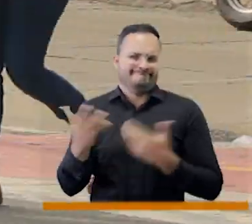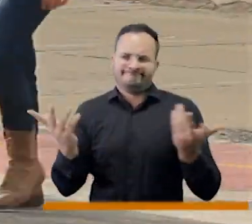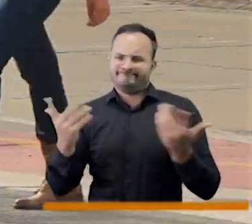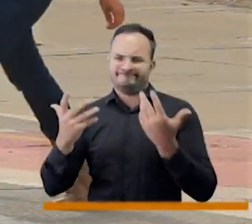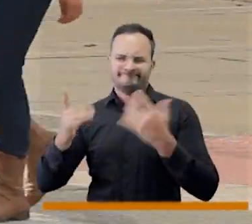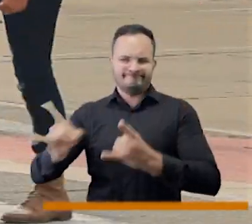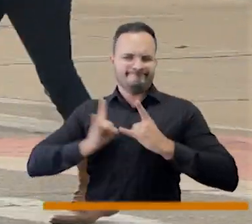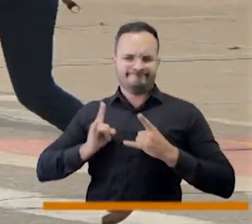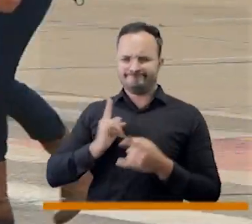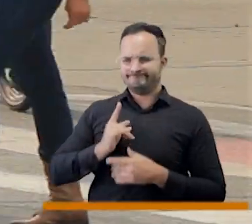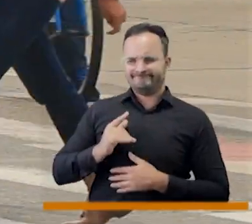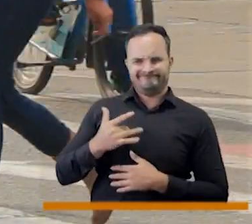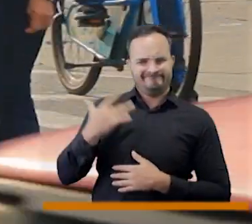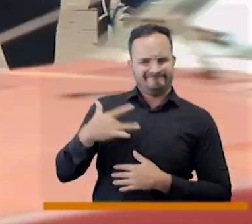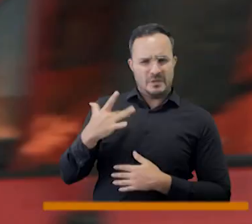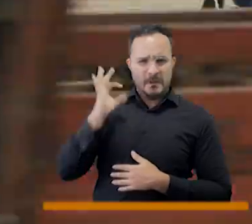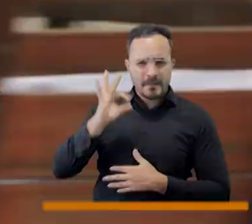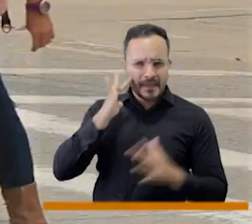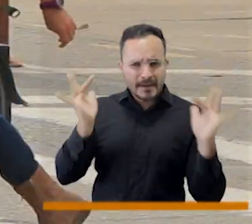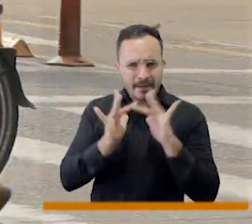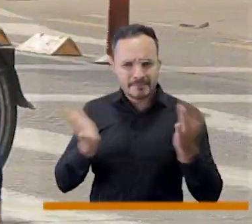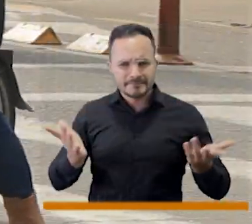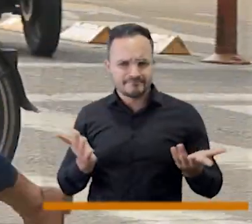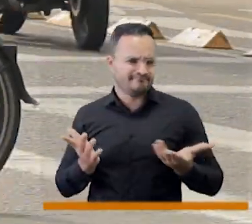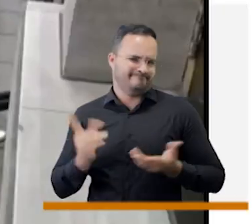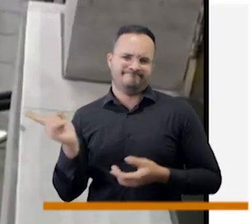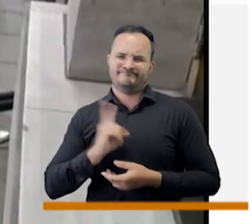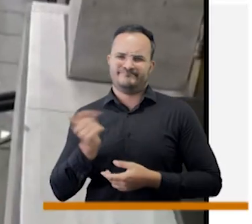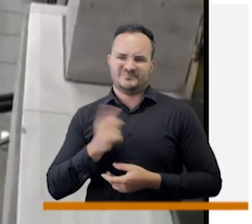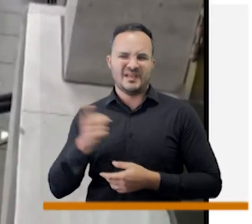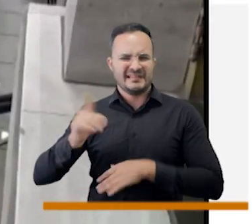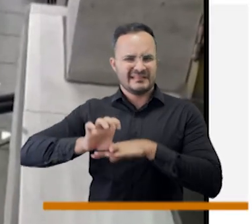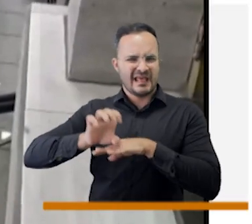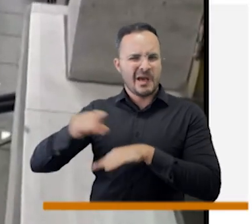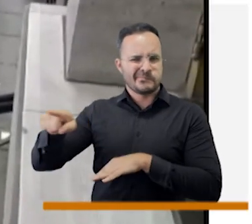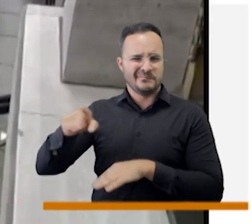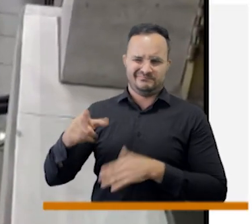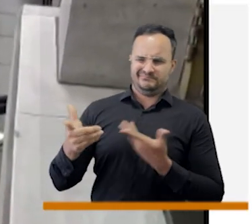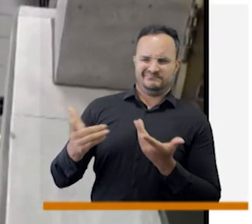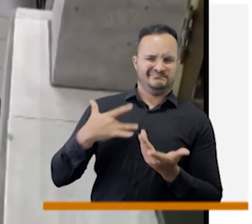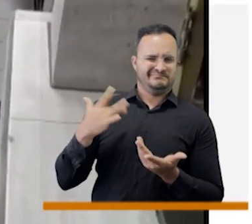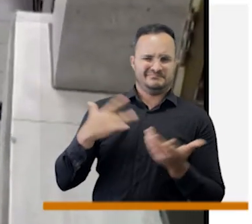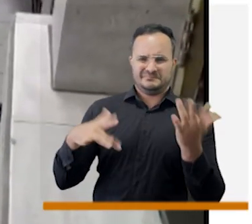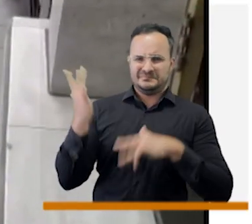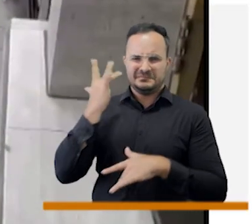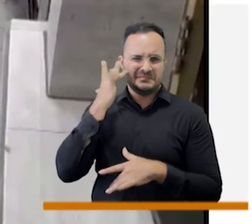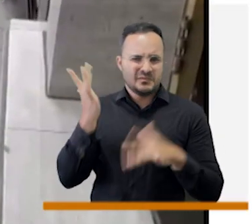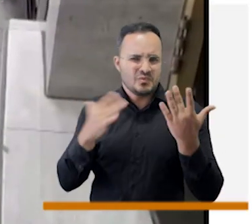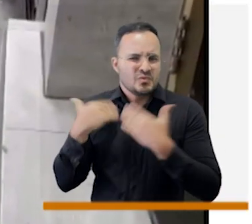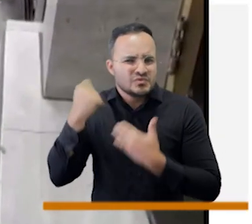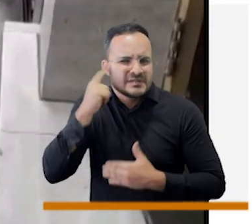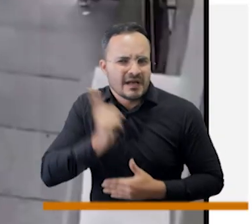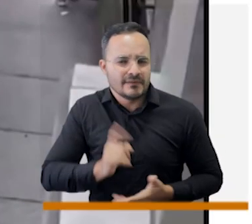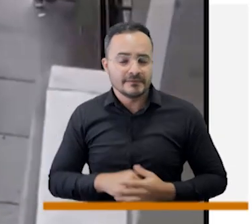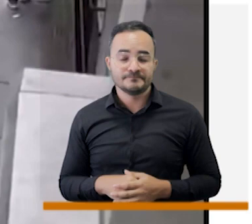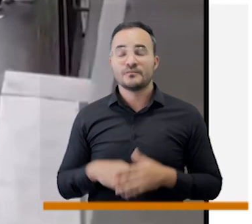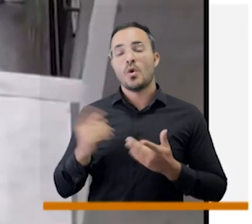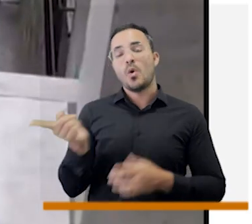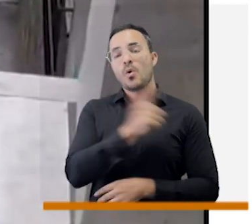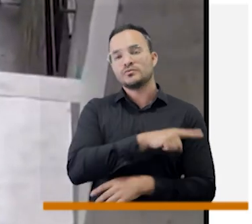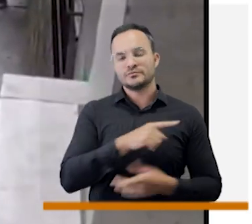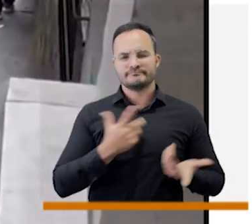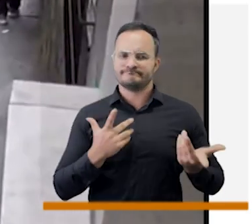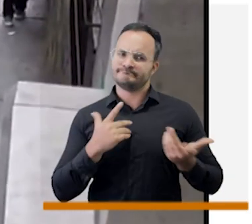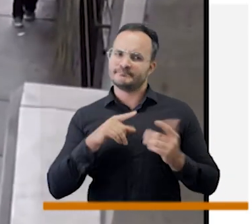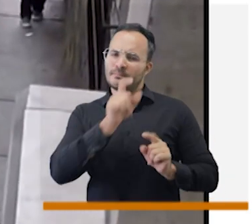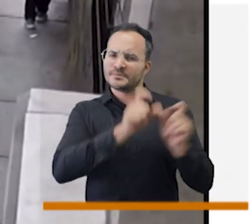cuestionables frente al servicio de temas relacionados con la bicicleta como Corpollanos. Lo mismo pasa con otros temas del amoblamiento urbano. La gente se está